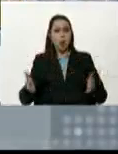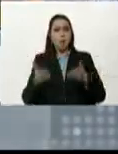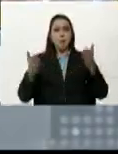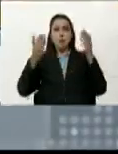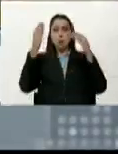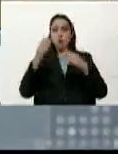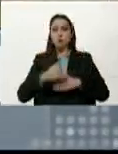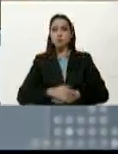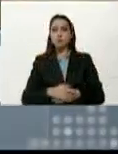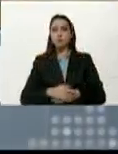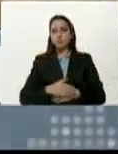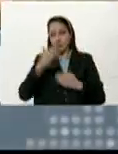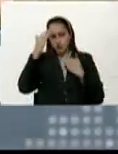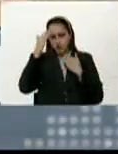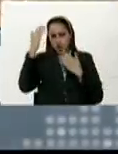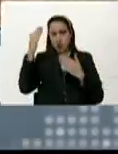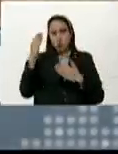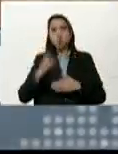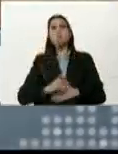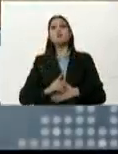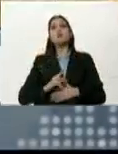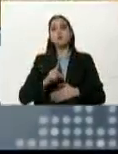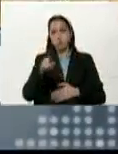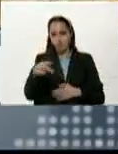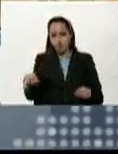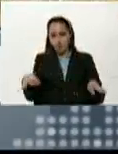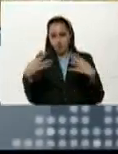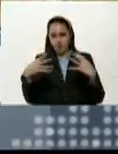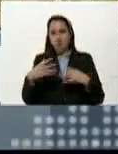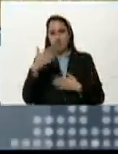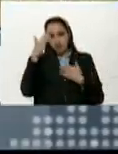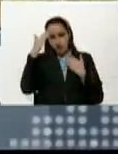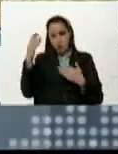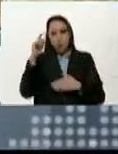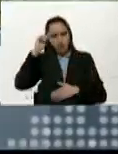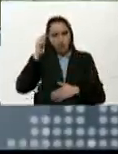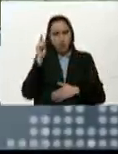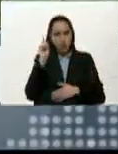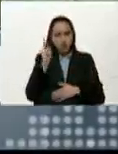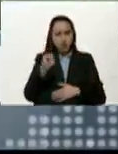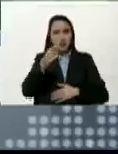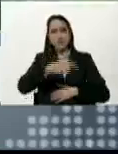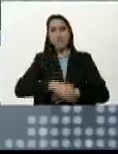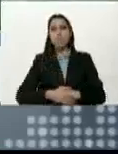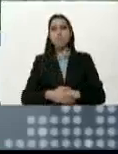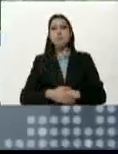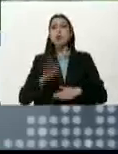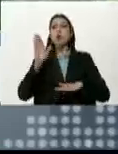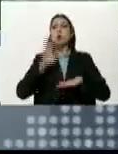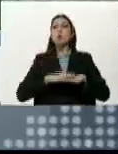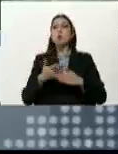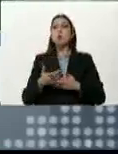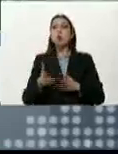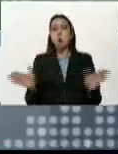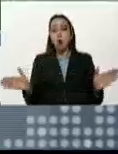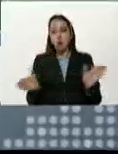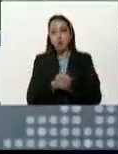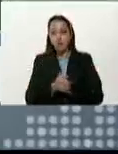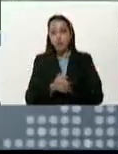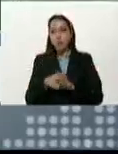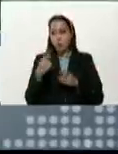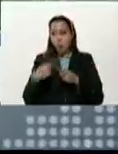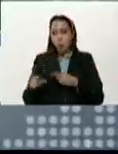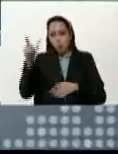me saludó donde esté el vide andrade me acordé de ti porque luís el productor de mérida